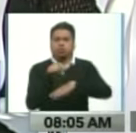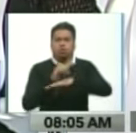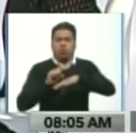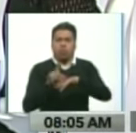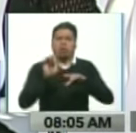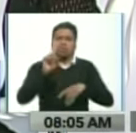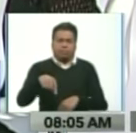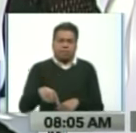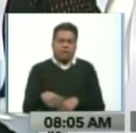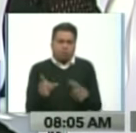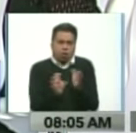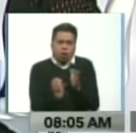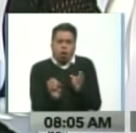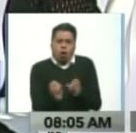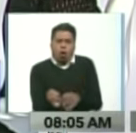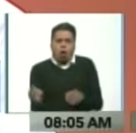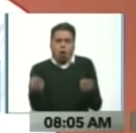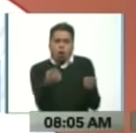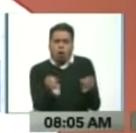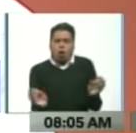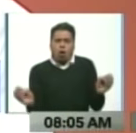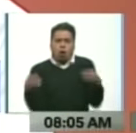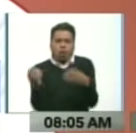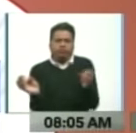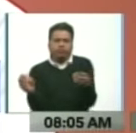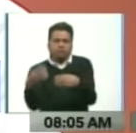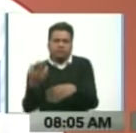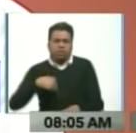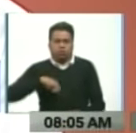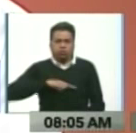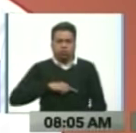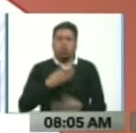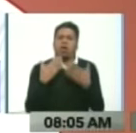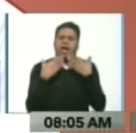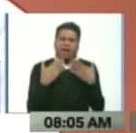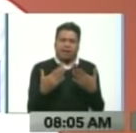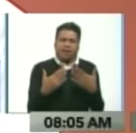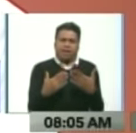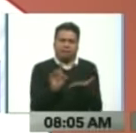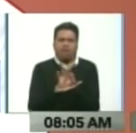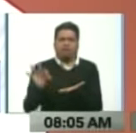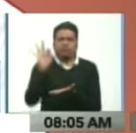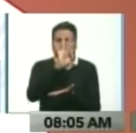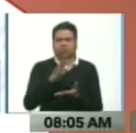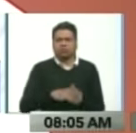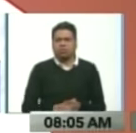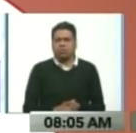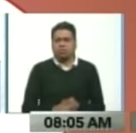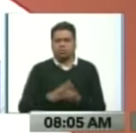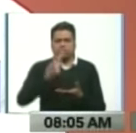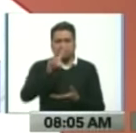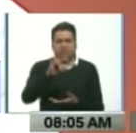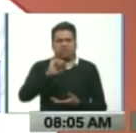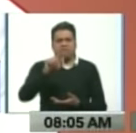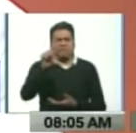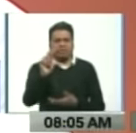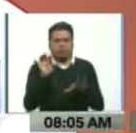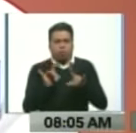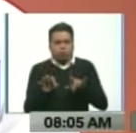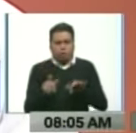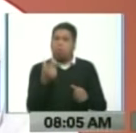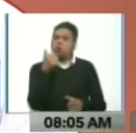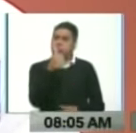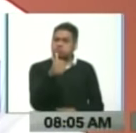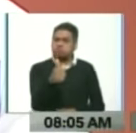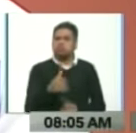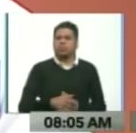estudio, que ya conseguimos, gracias a, bueno, a Fundayacucho, adquirir unos equipos de la BID y, bueno, y tenemos, incluirlos